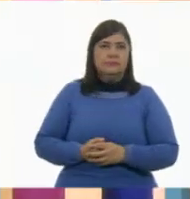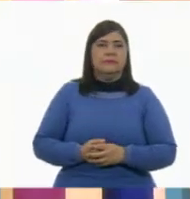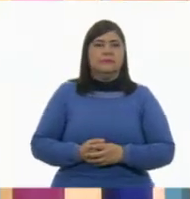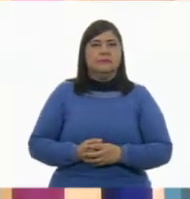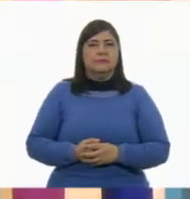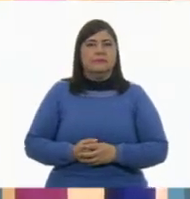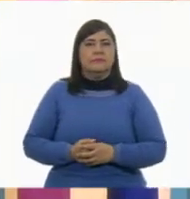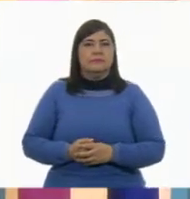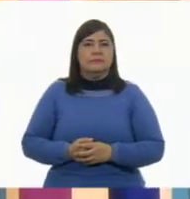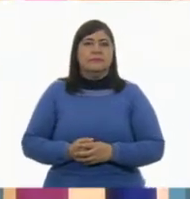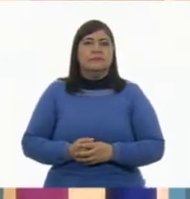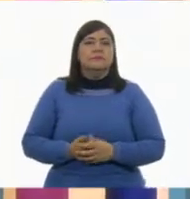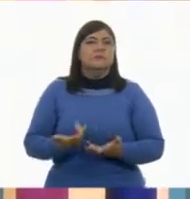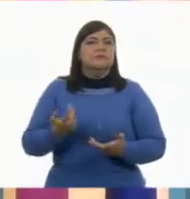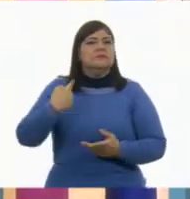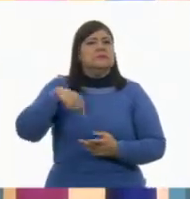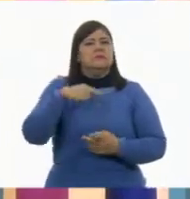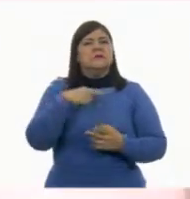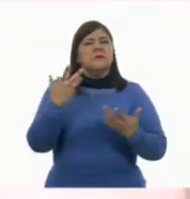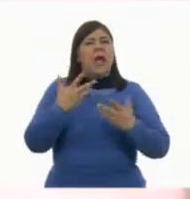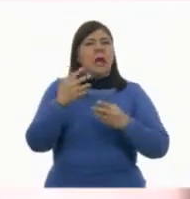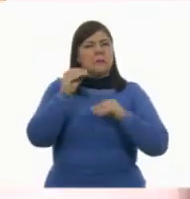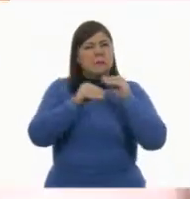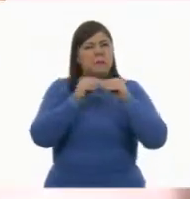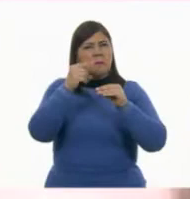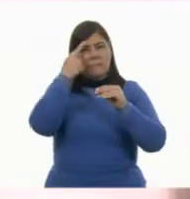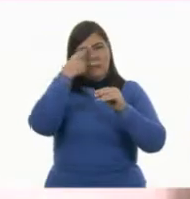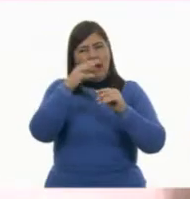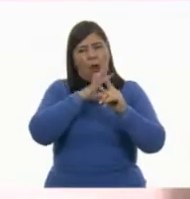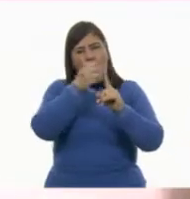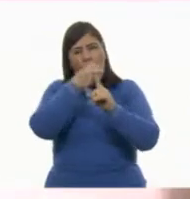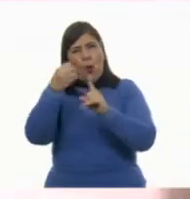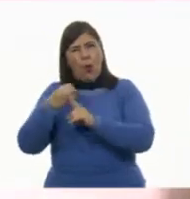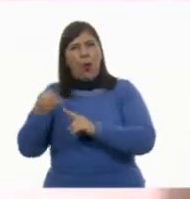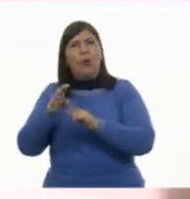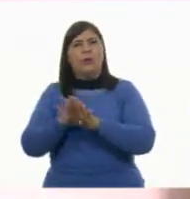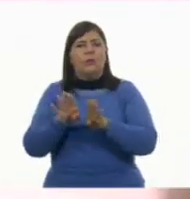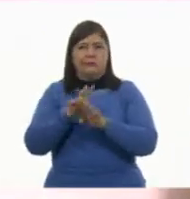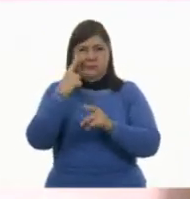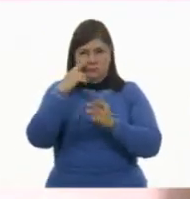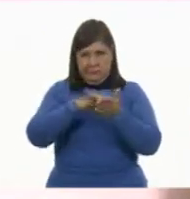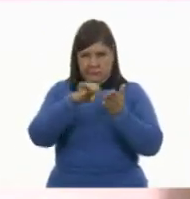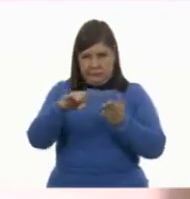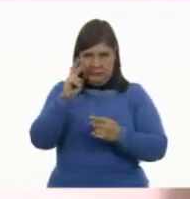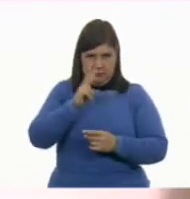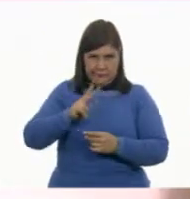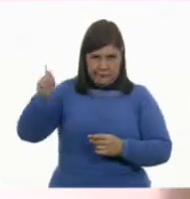Uh-huh. Y ya. Entonces, ¿cómo vamos a hacer la partitura? Por ejemplo, voy a pegar,